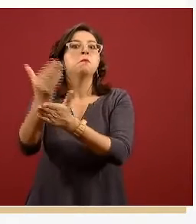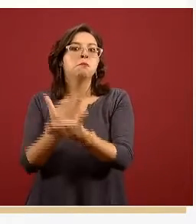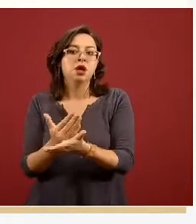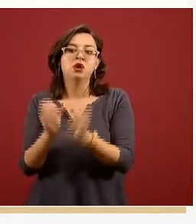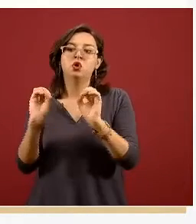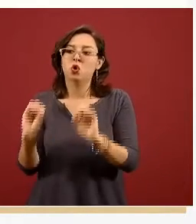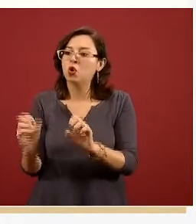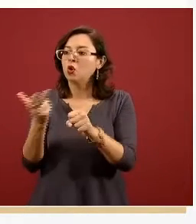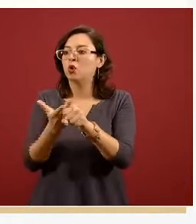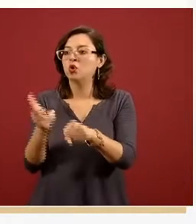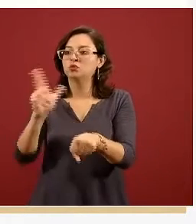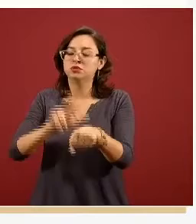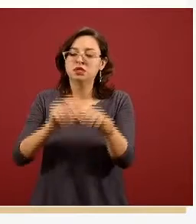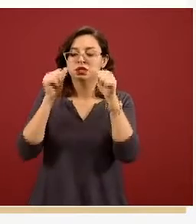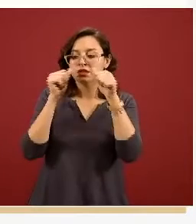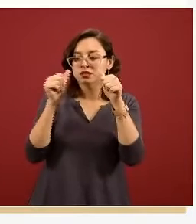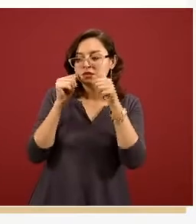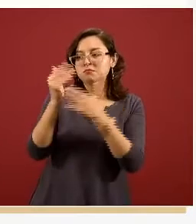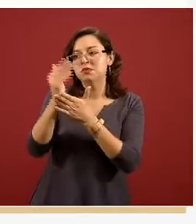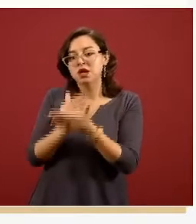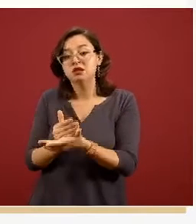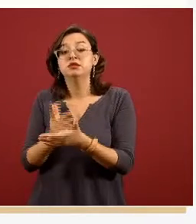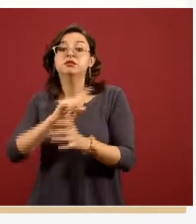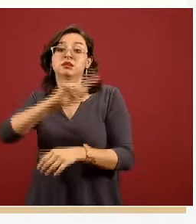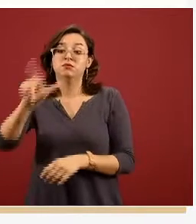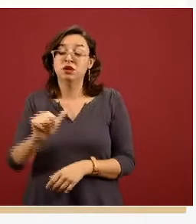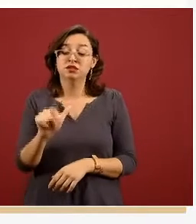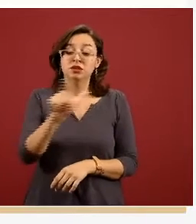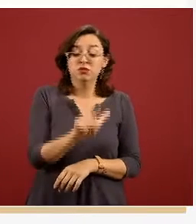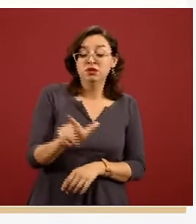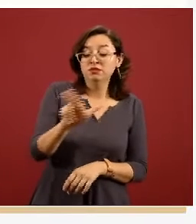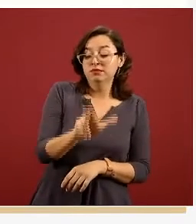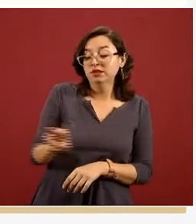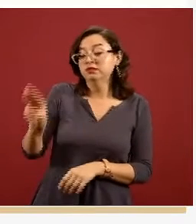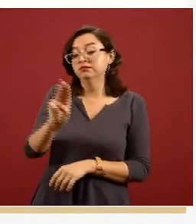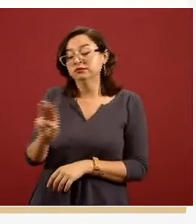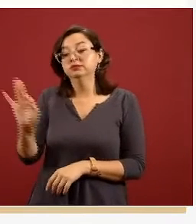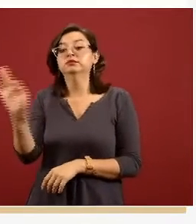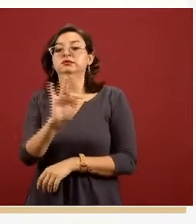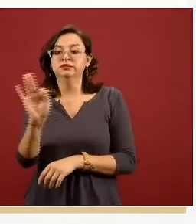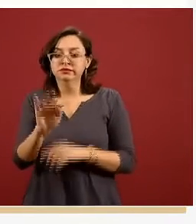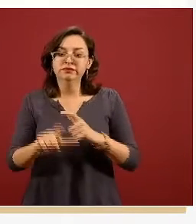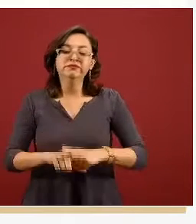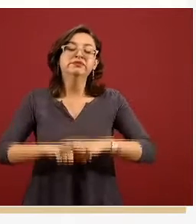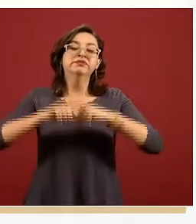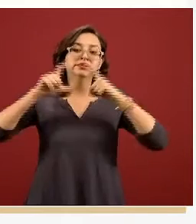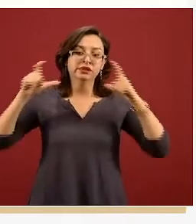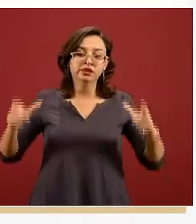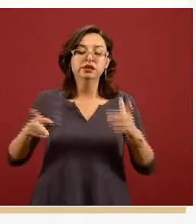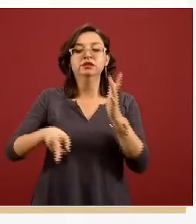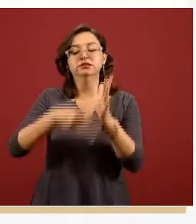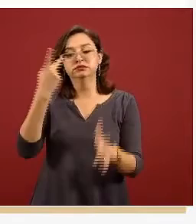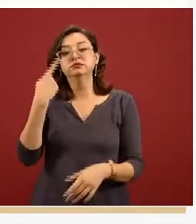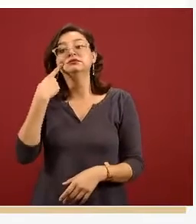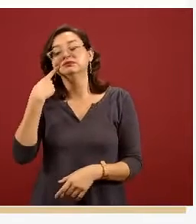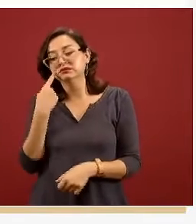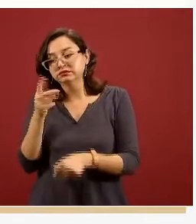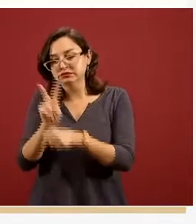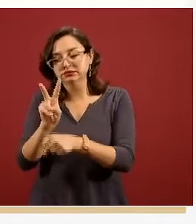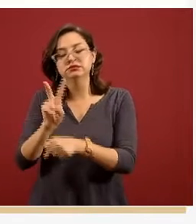atención médica. Lunes, martes, miércoles, que es el inicio de la semana, podemos ver o constatar cómo estas tendencias se